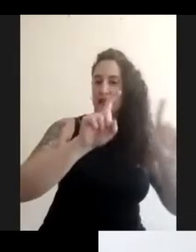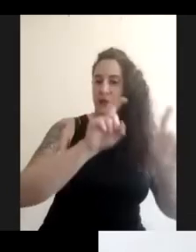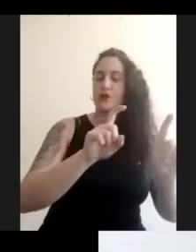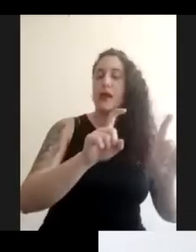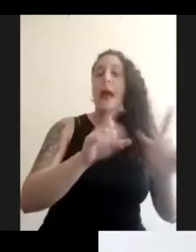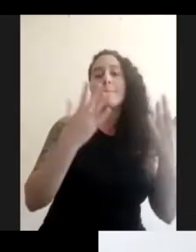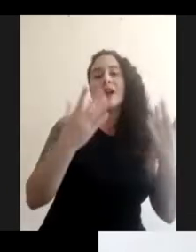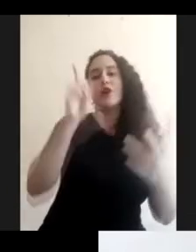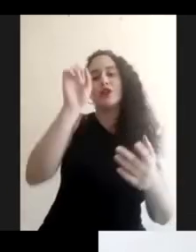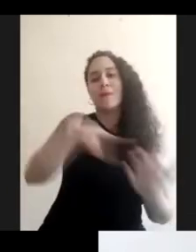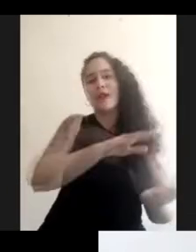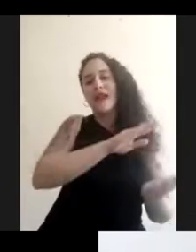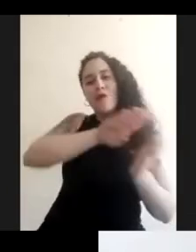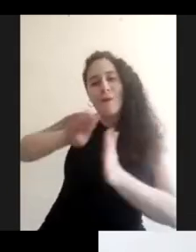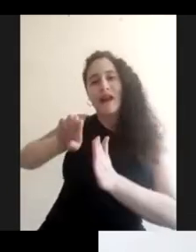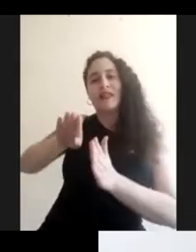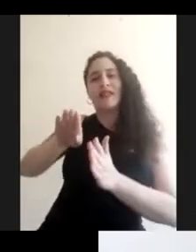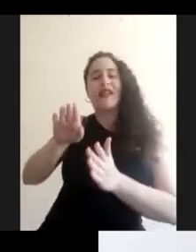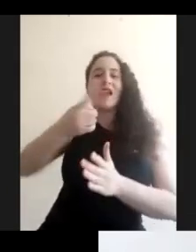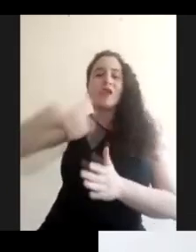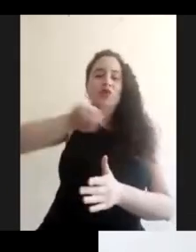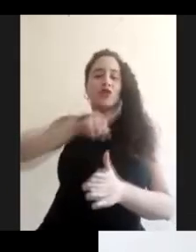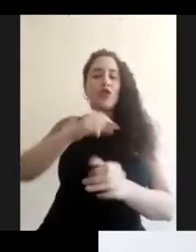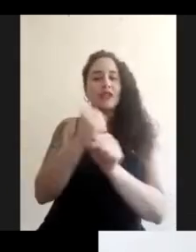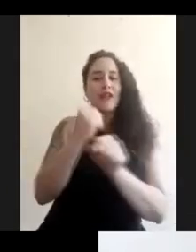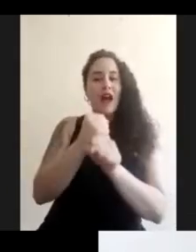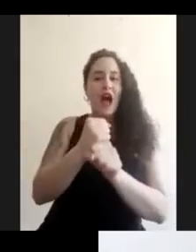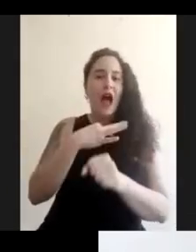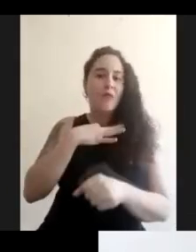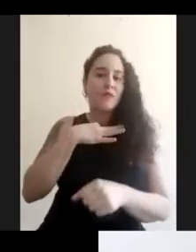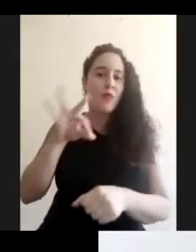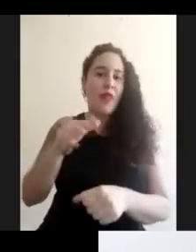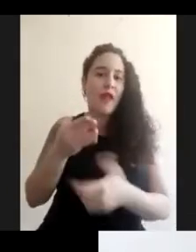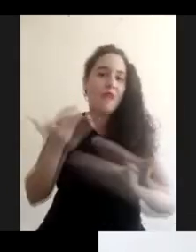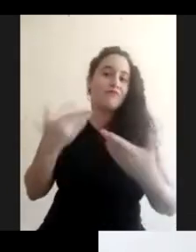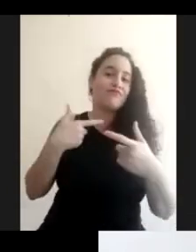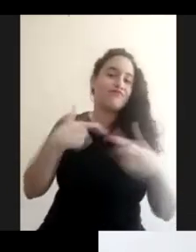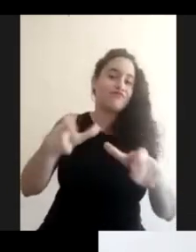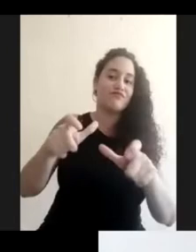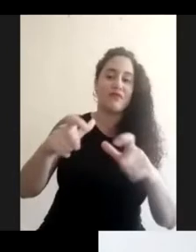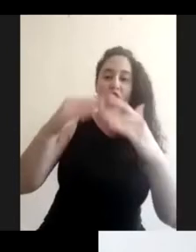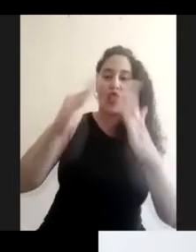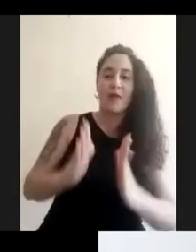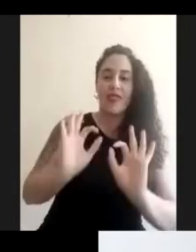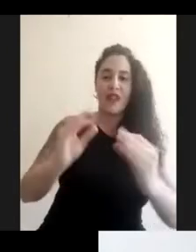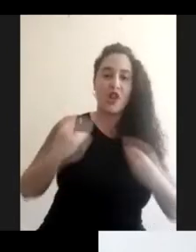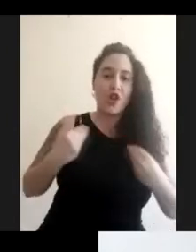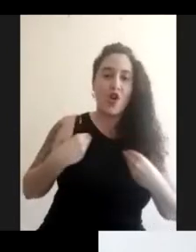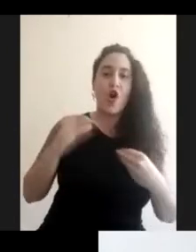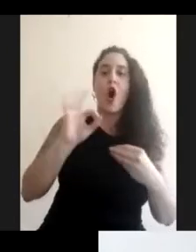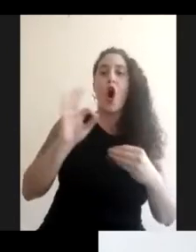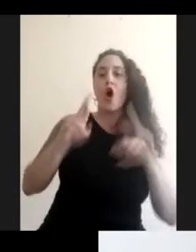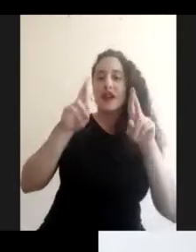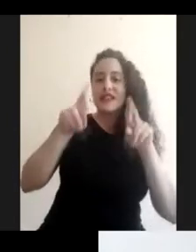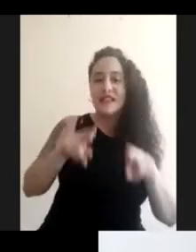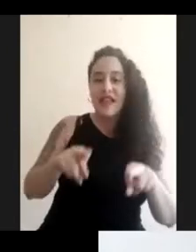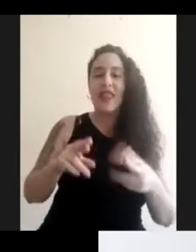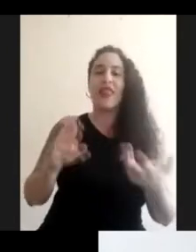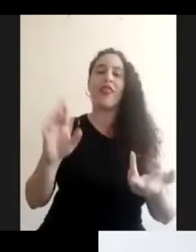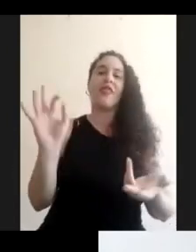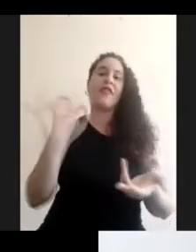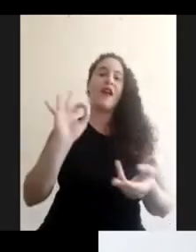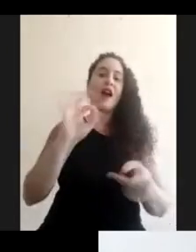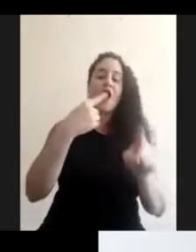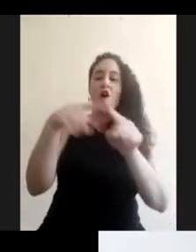pero por otra parte también podemos trabajar en domicilios, en residencias, en